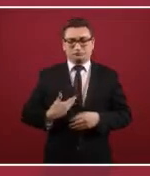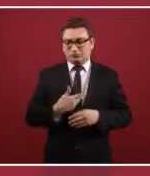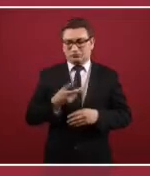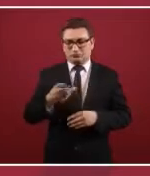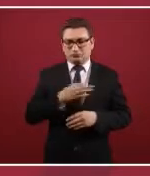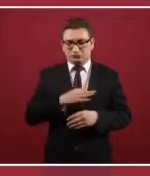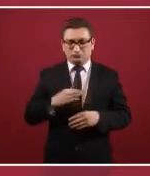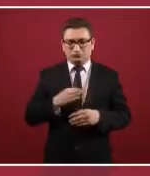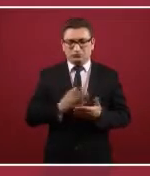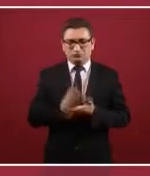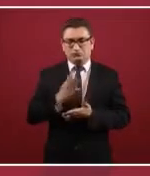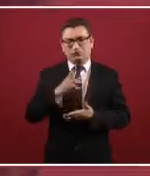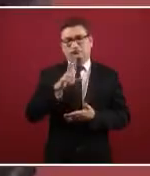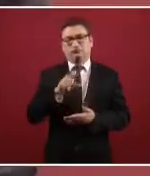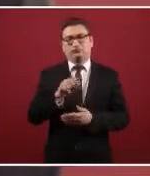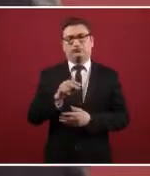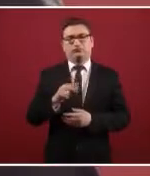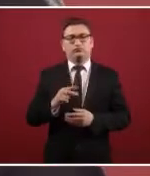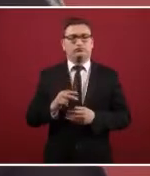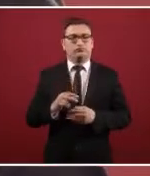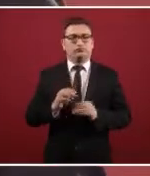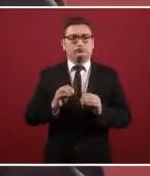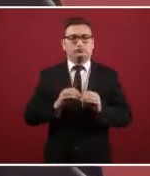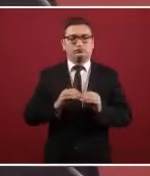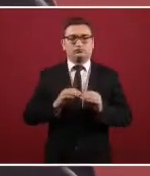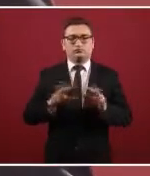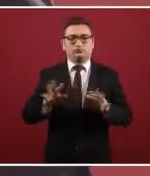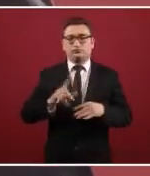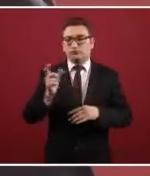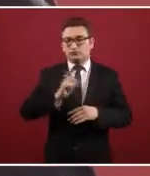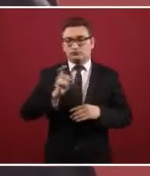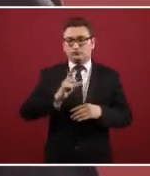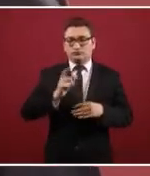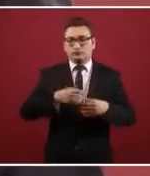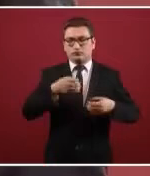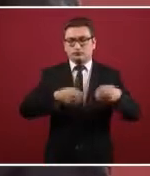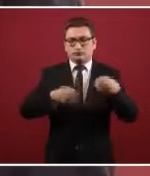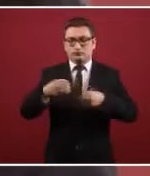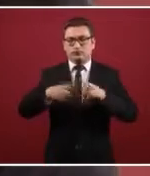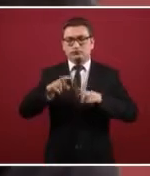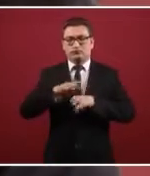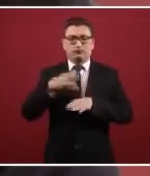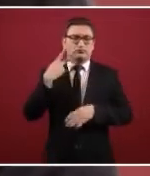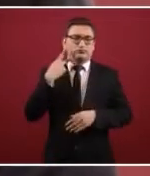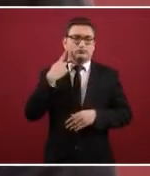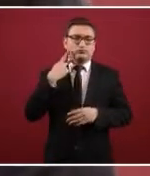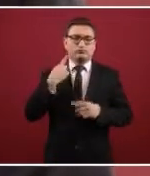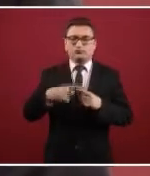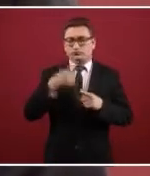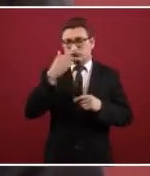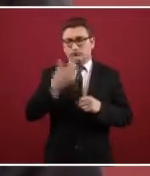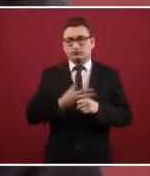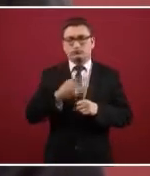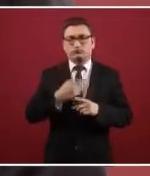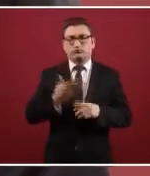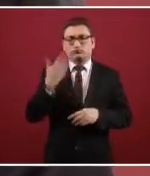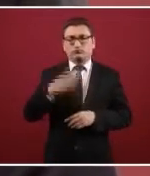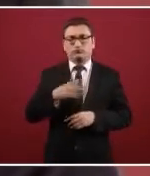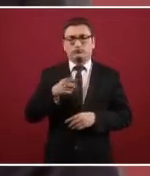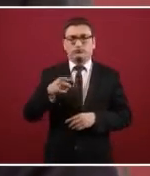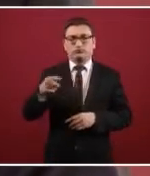solo en el caso de que se trate de un juicio político. Eso corresponde al